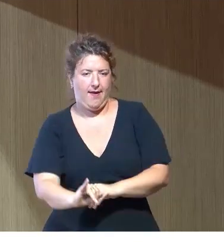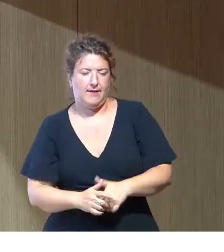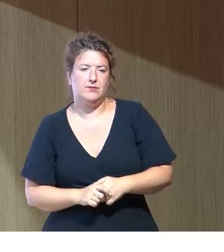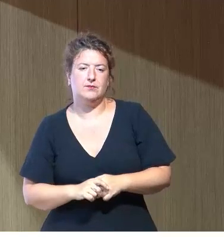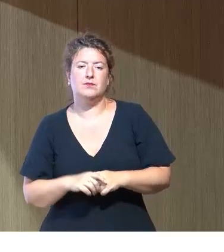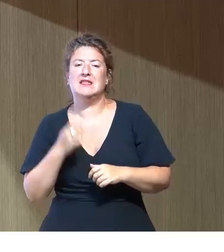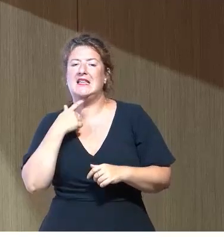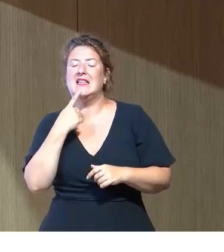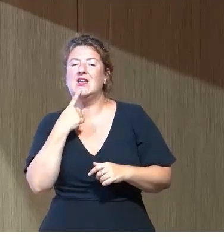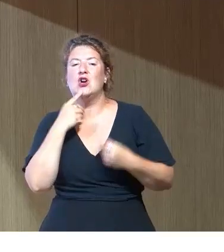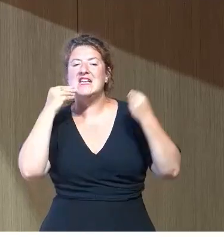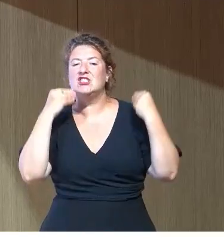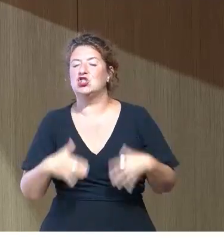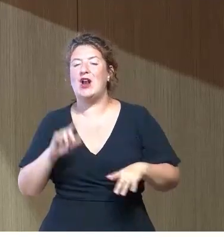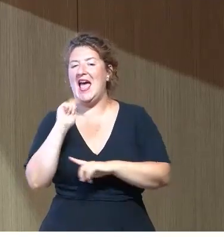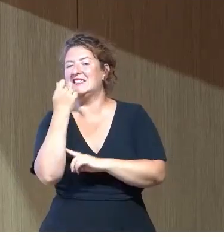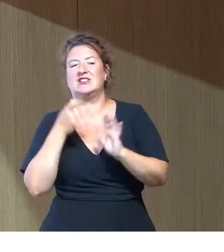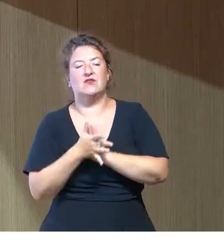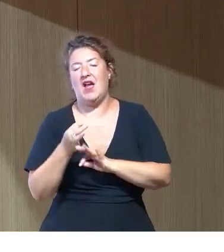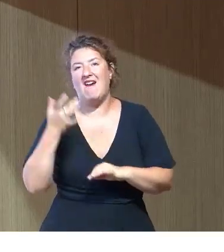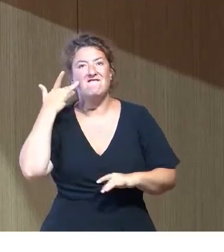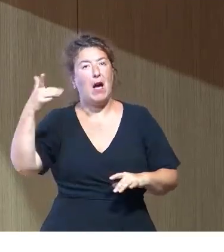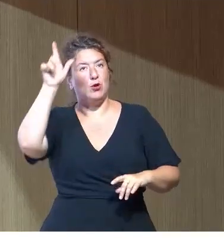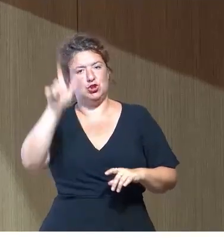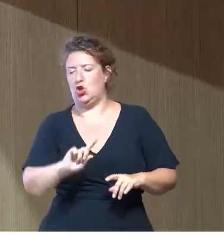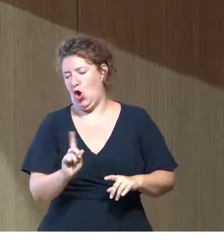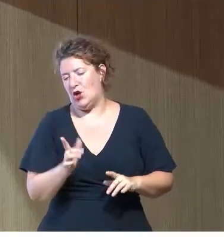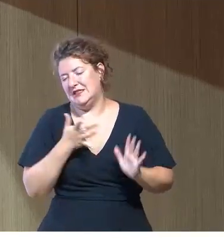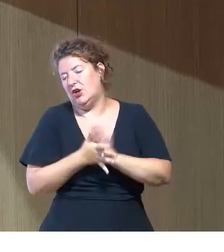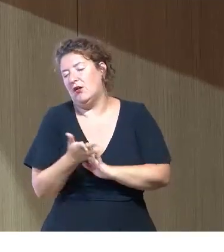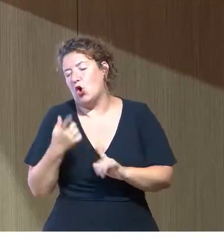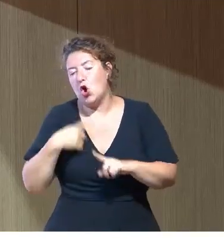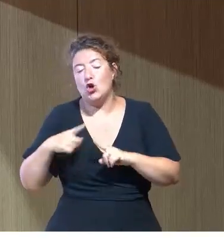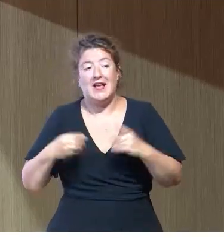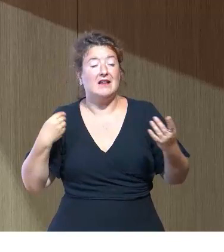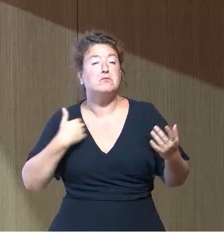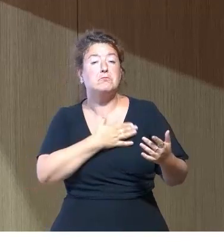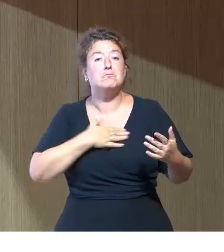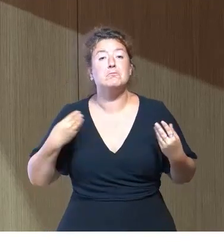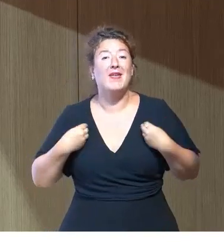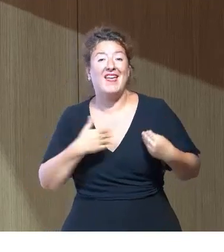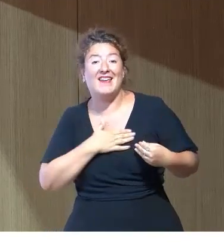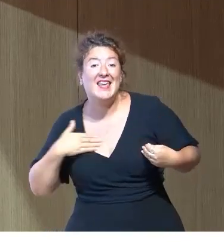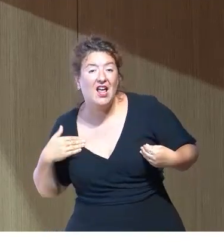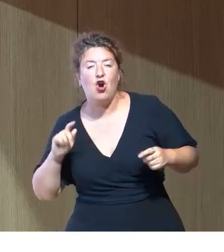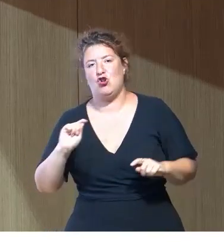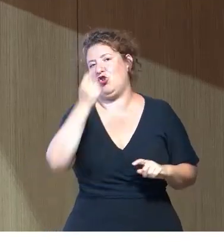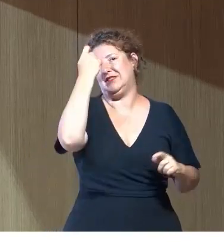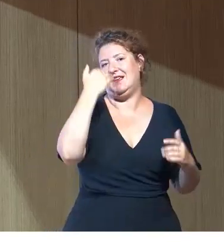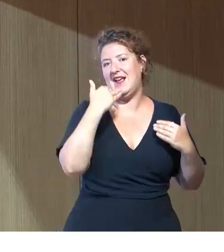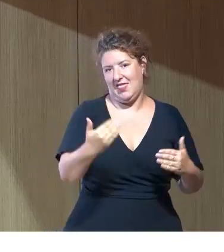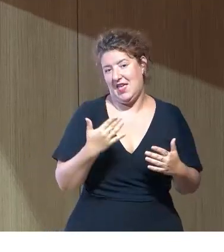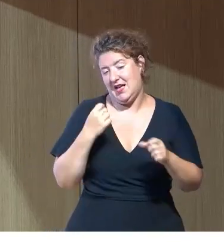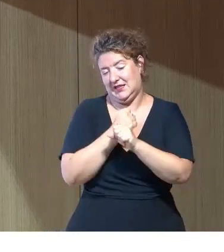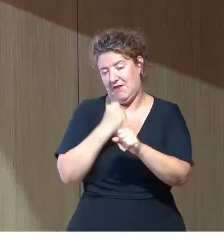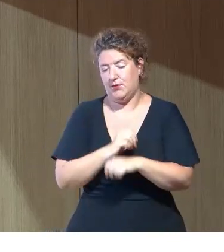y cuando digo una historia de éxito no es ser famoso sino que realmente hayan podido conseguir lo que querían en el en el empleo yo